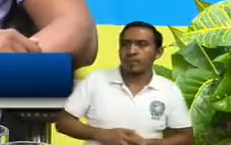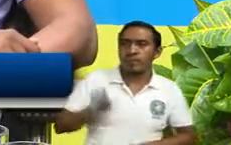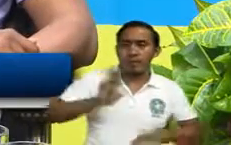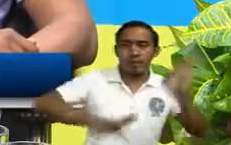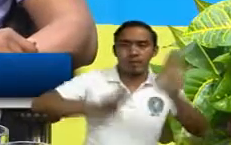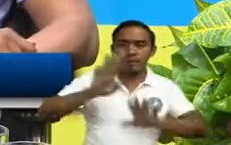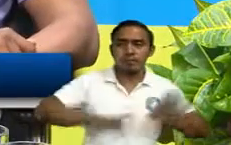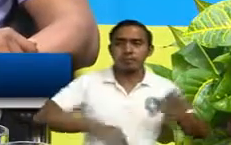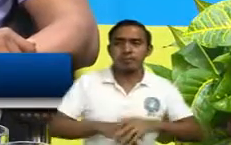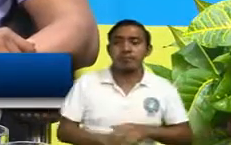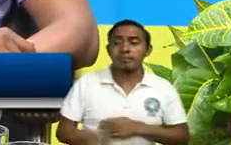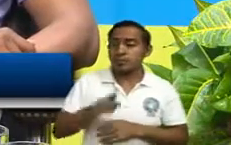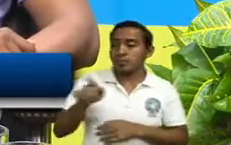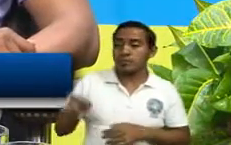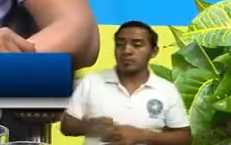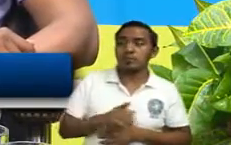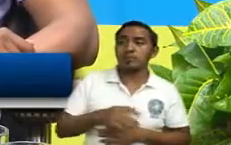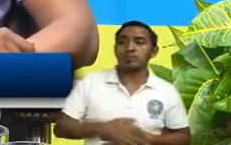participan activamente ustedes,